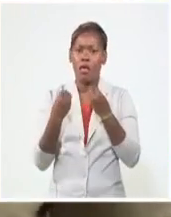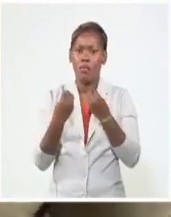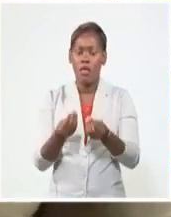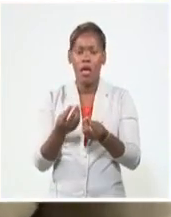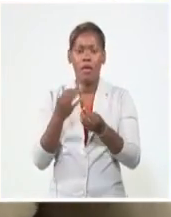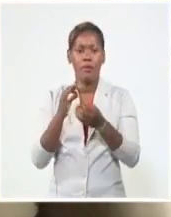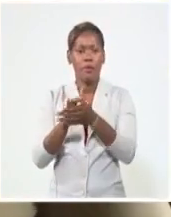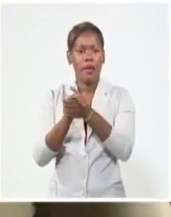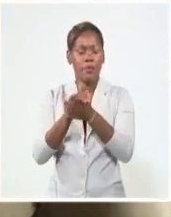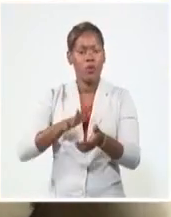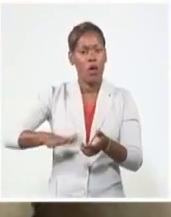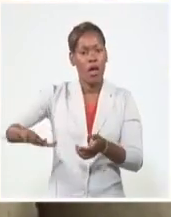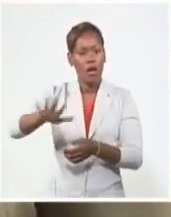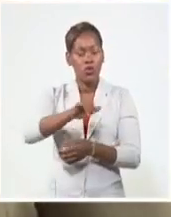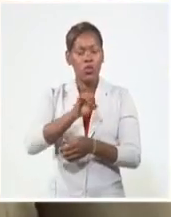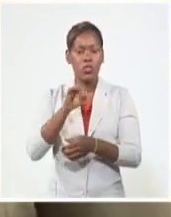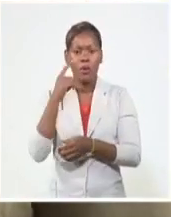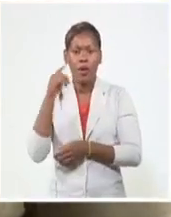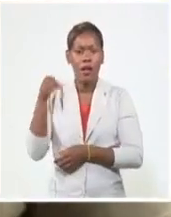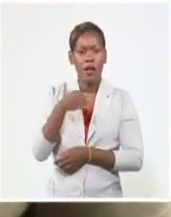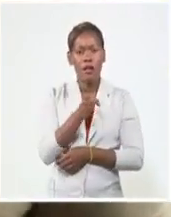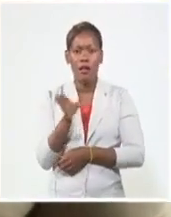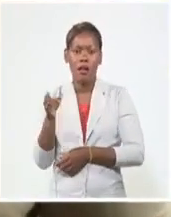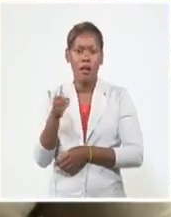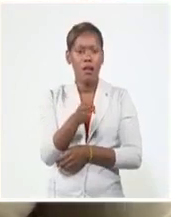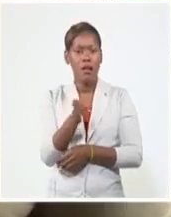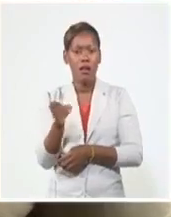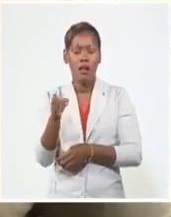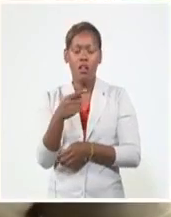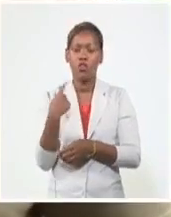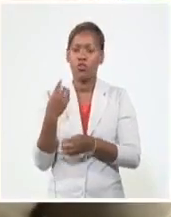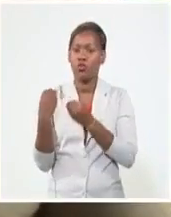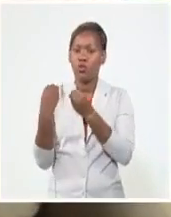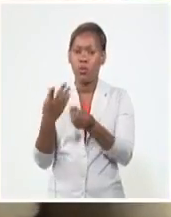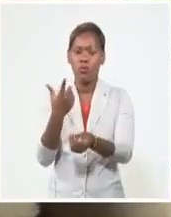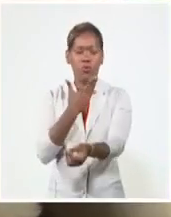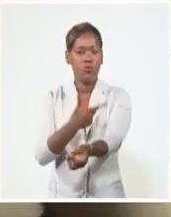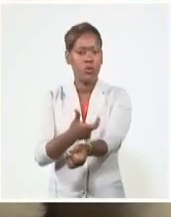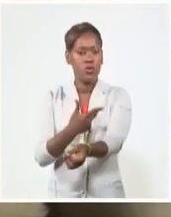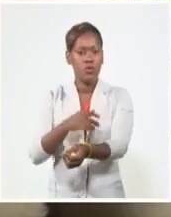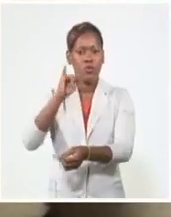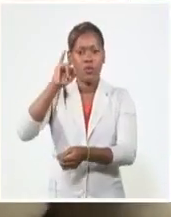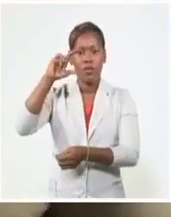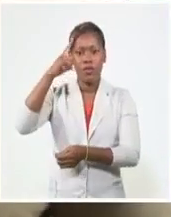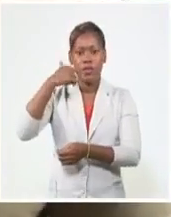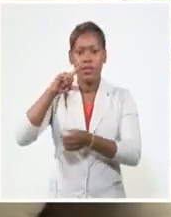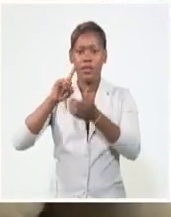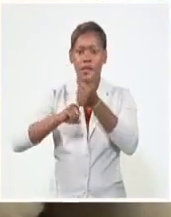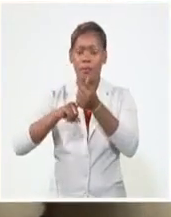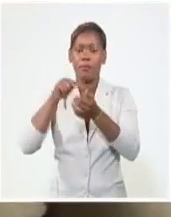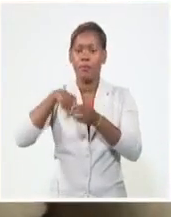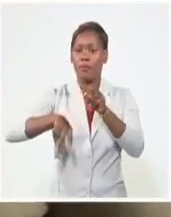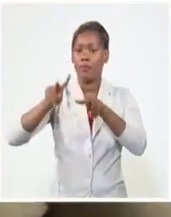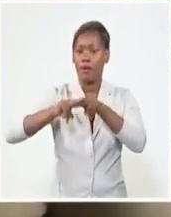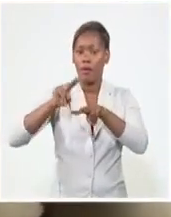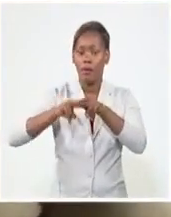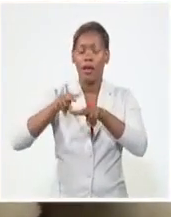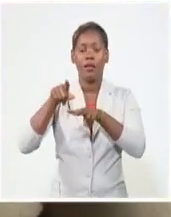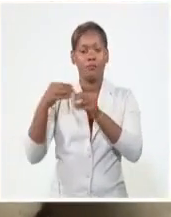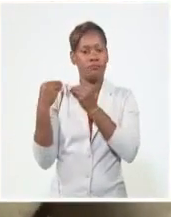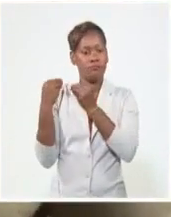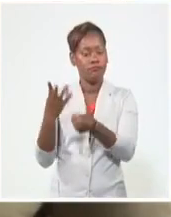la mayor parte del material fue ofrecido al ICAP en Habana, pero en otros lados donde hemos pasado y aquí